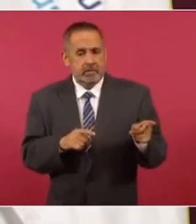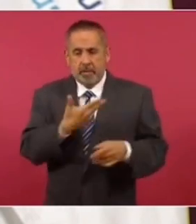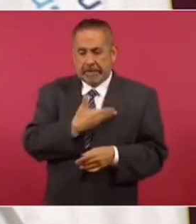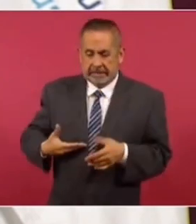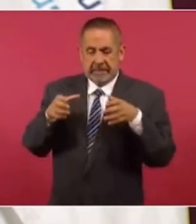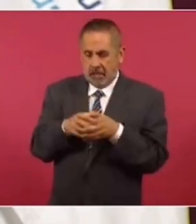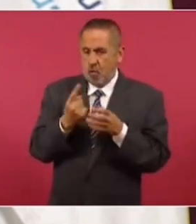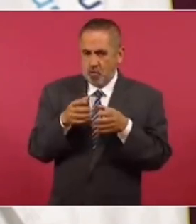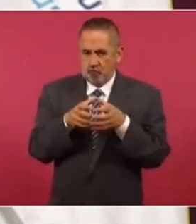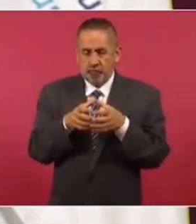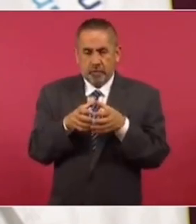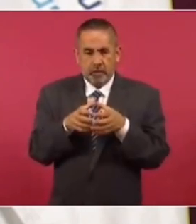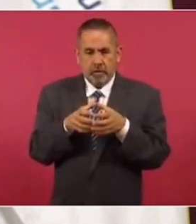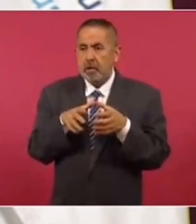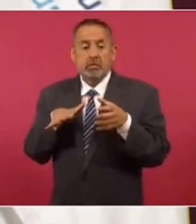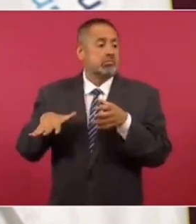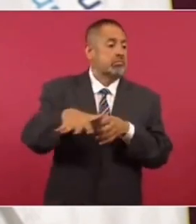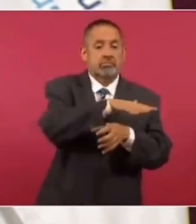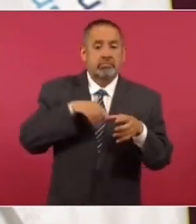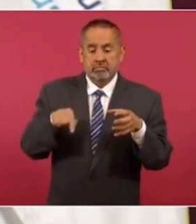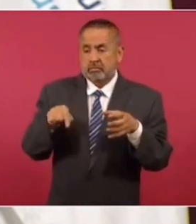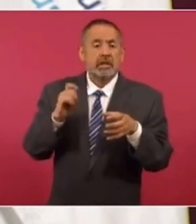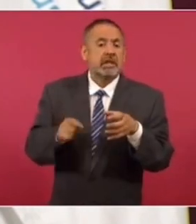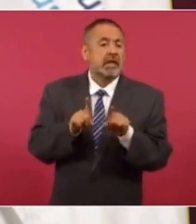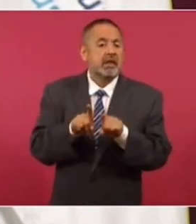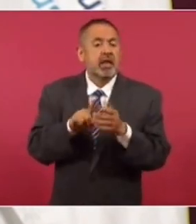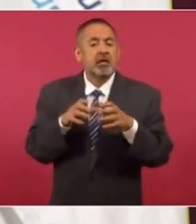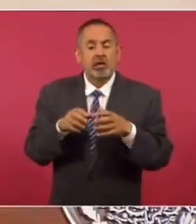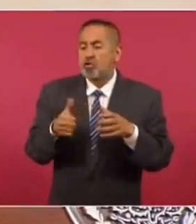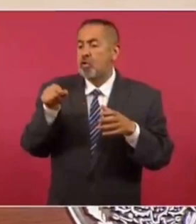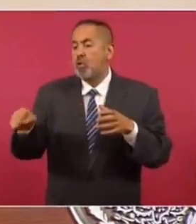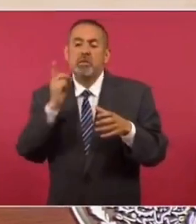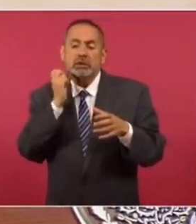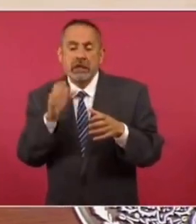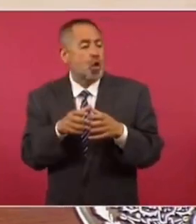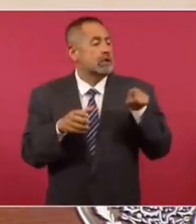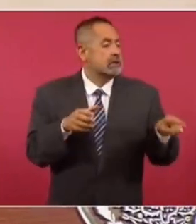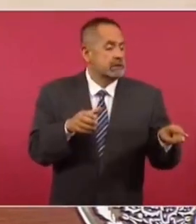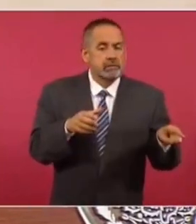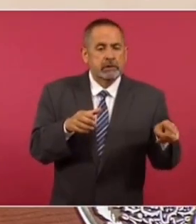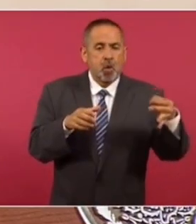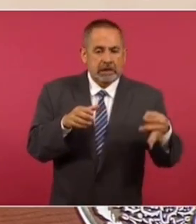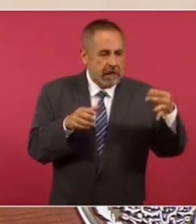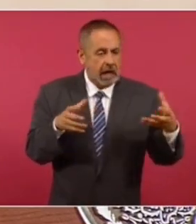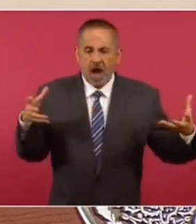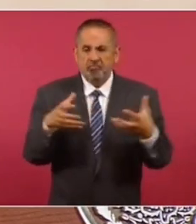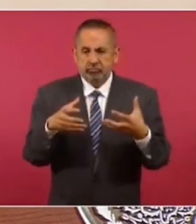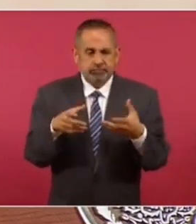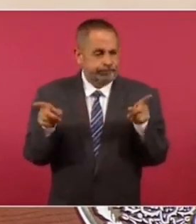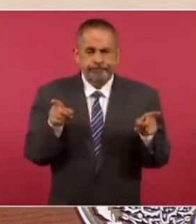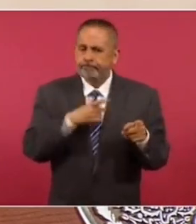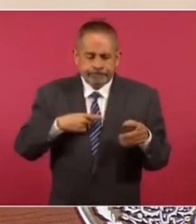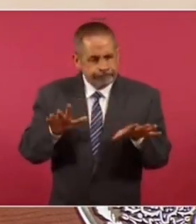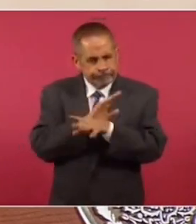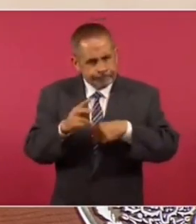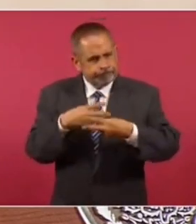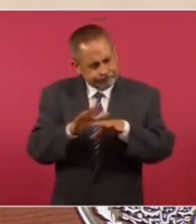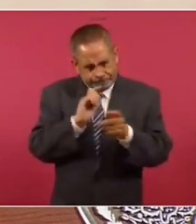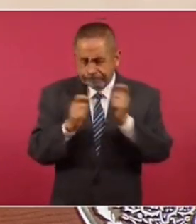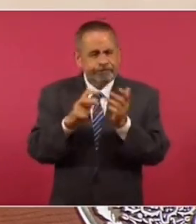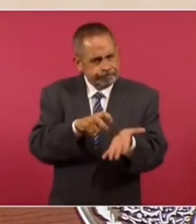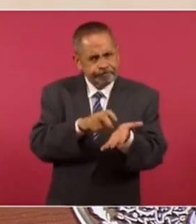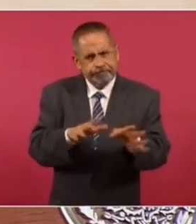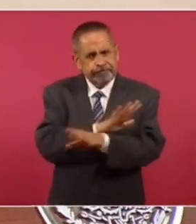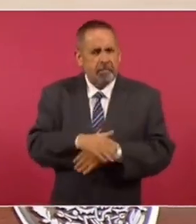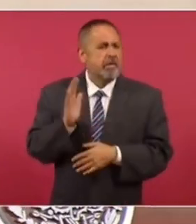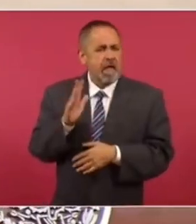Ejecutivo y el Estado mexicano tiene que ver con otros poderes que necesitan reformarse. Se ha avanzado